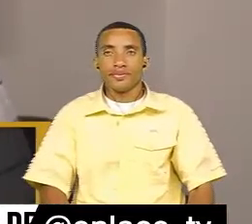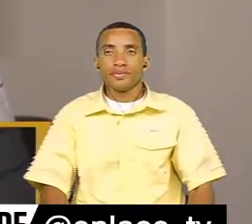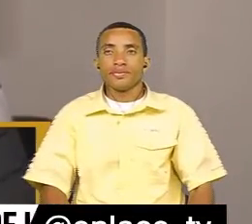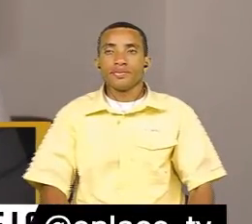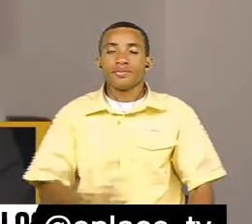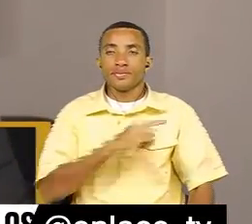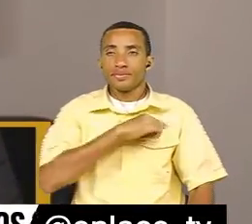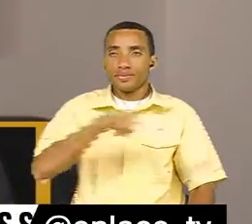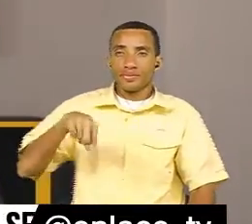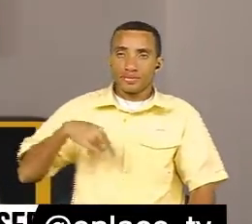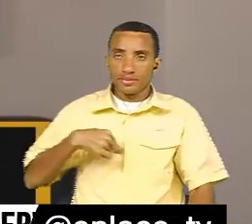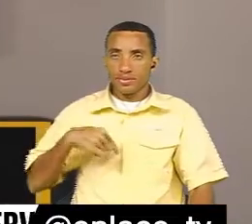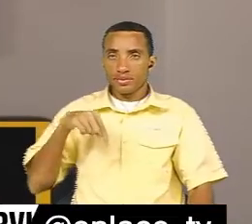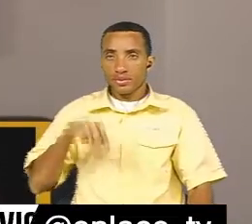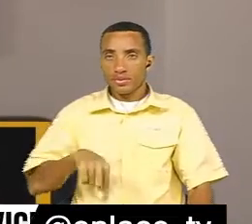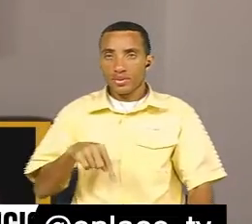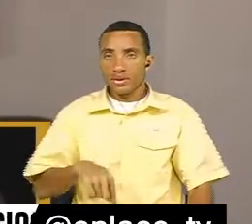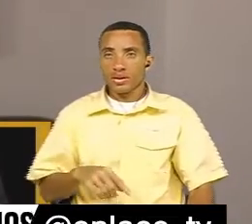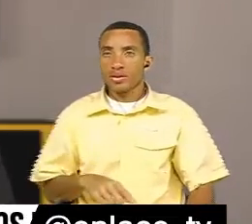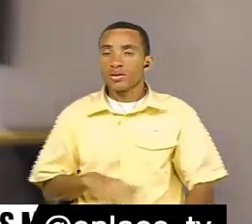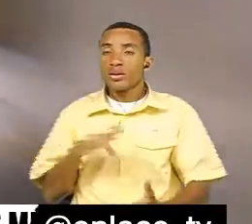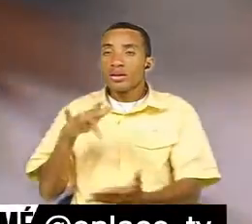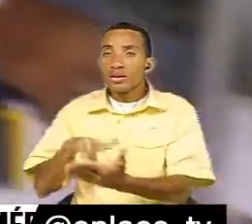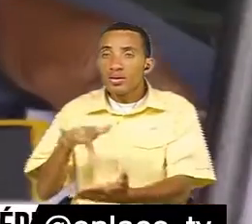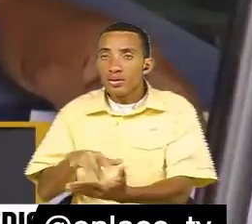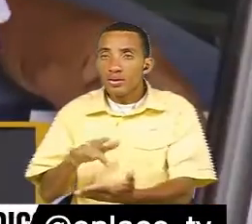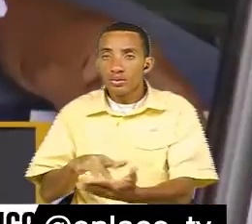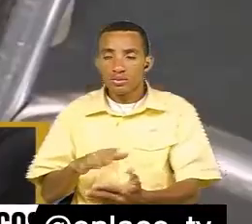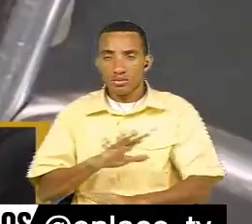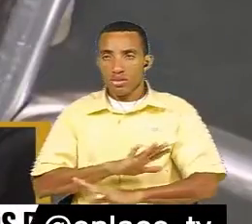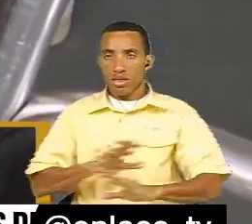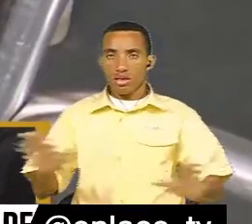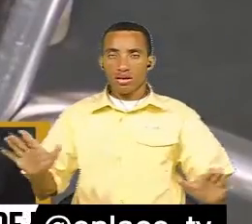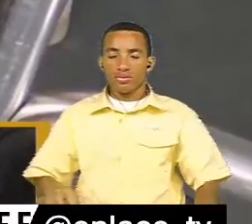Nosotros de este año no le debemos un solo peso.